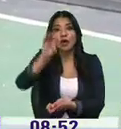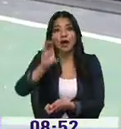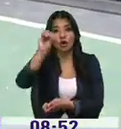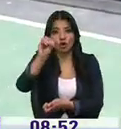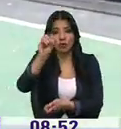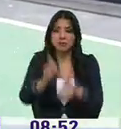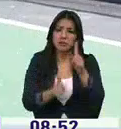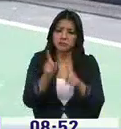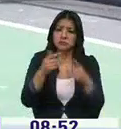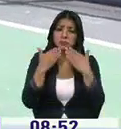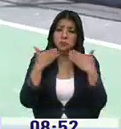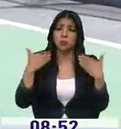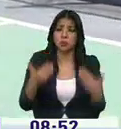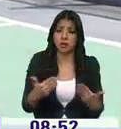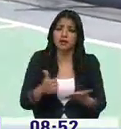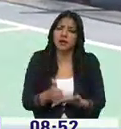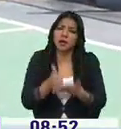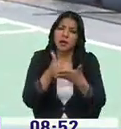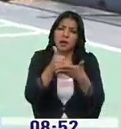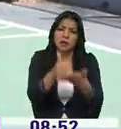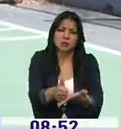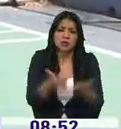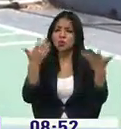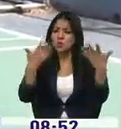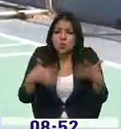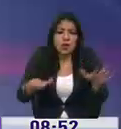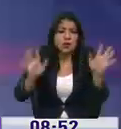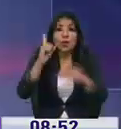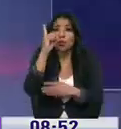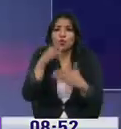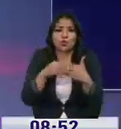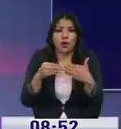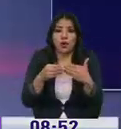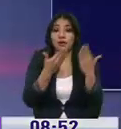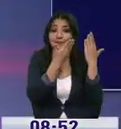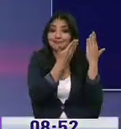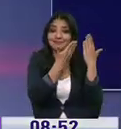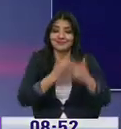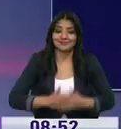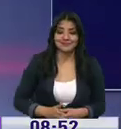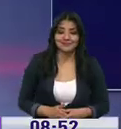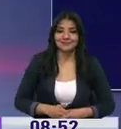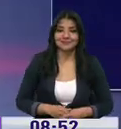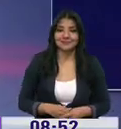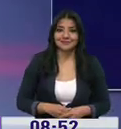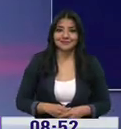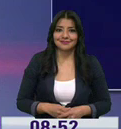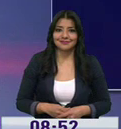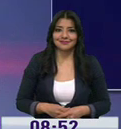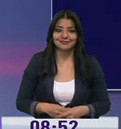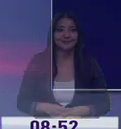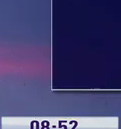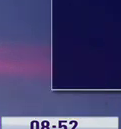de buen corazón pueda donar al menos $1 a la cuenta de ahorros del Banco del Pichincha